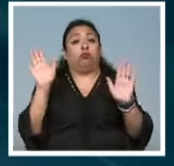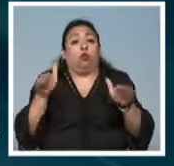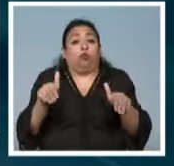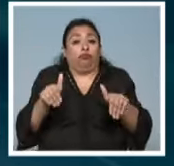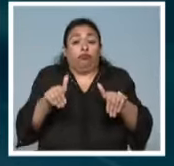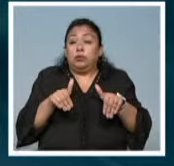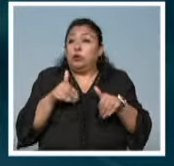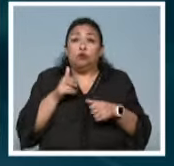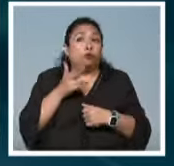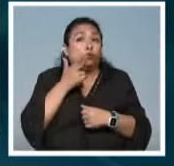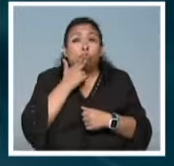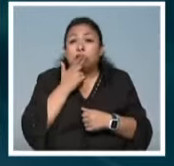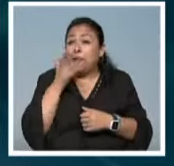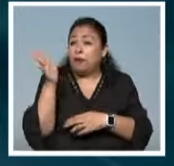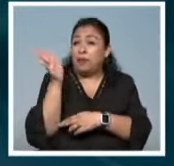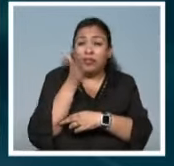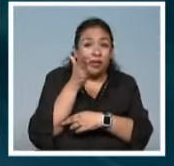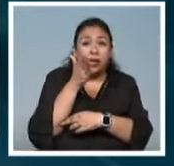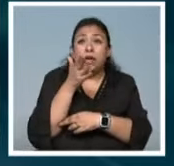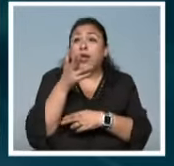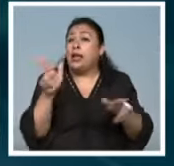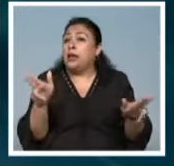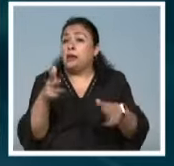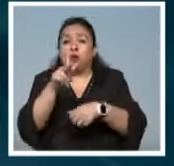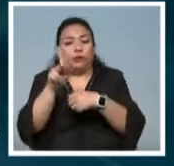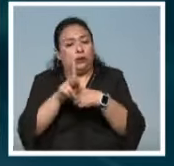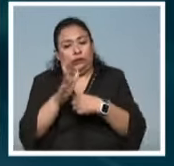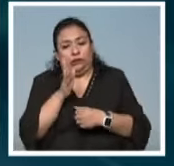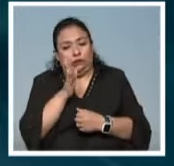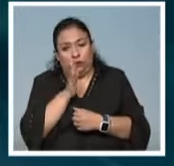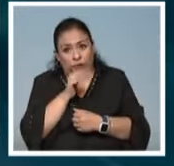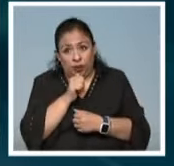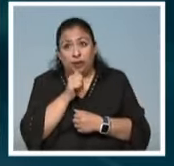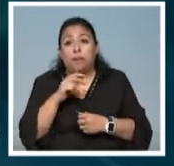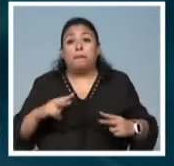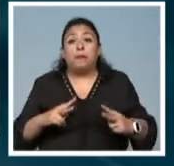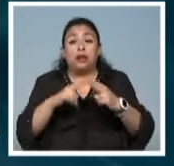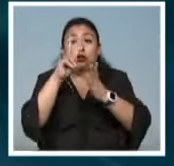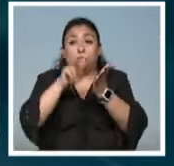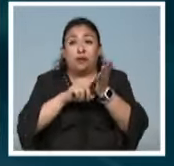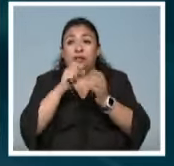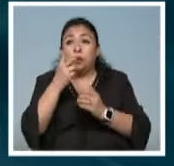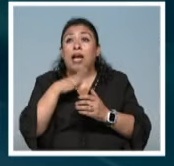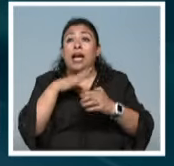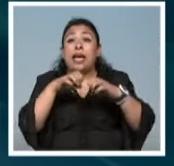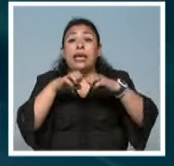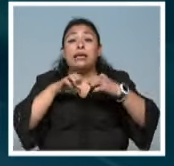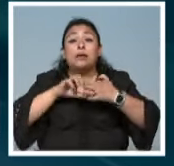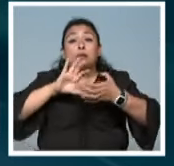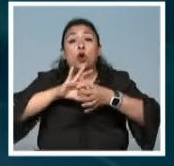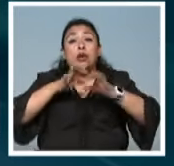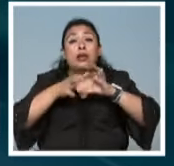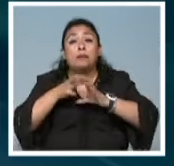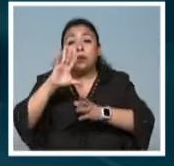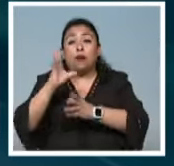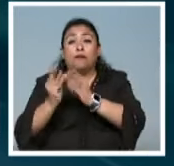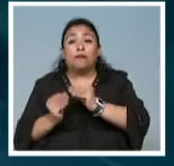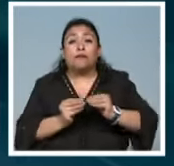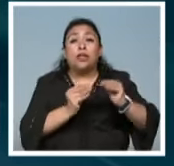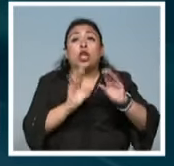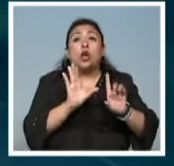no podrán utilizar ni la bandera ni el himno de su país. París 2024 va a incluir un equipo olímpico de refugiados del